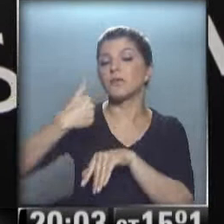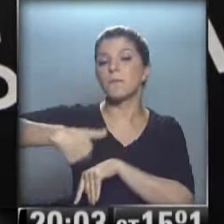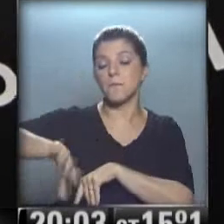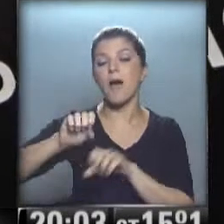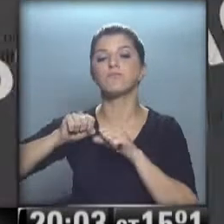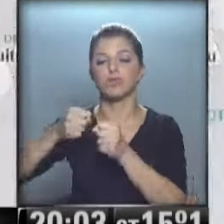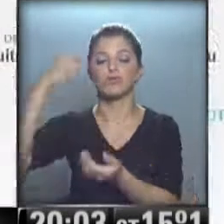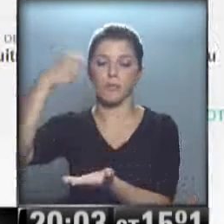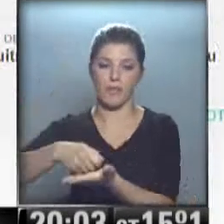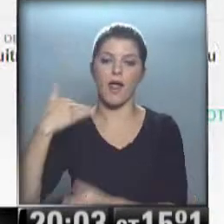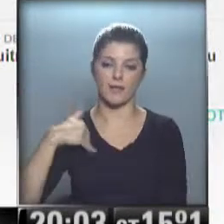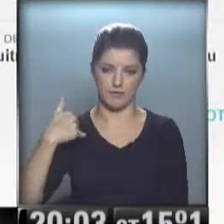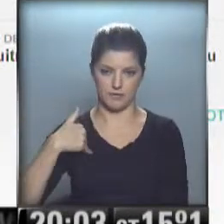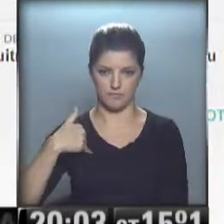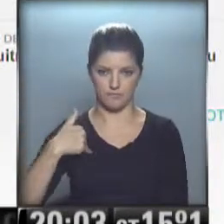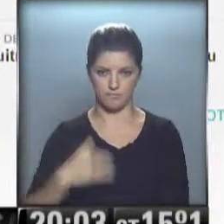de julio.